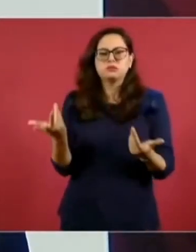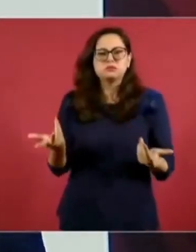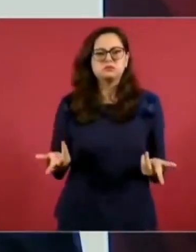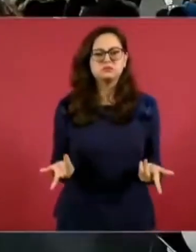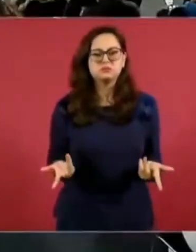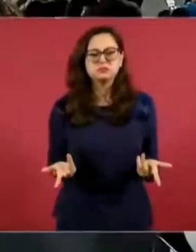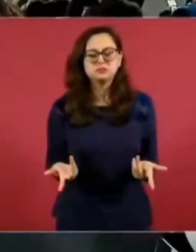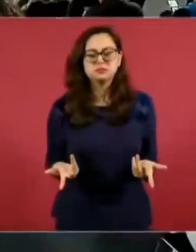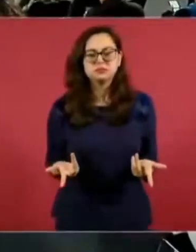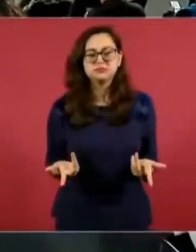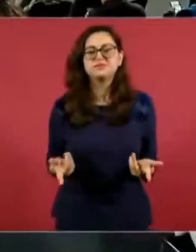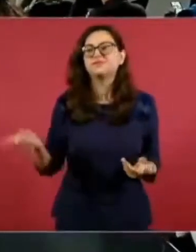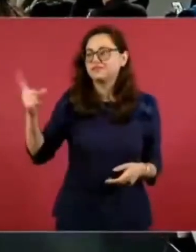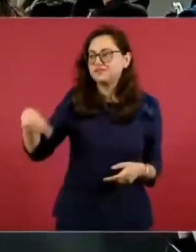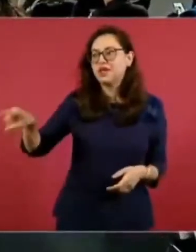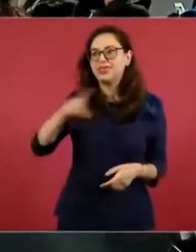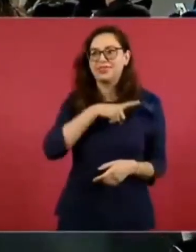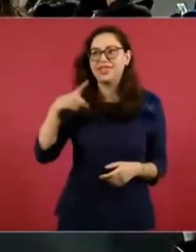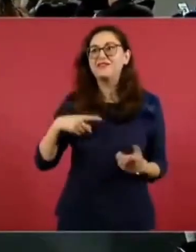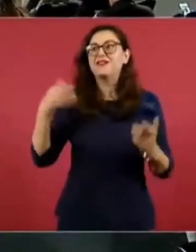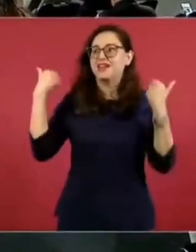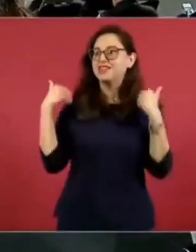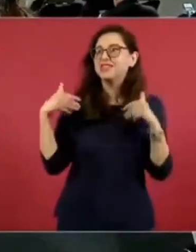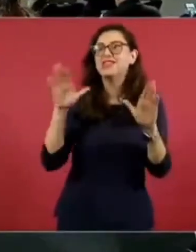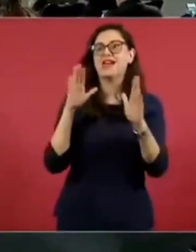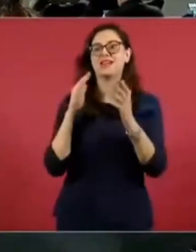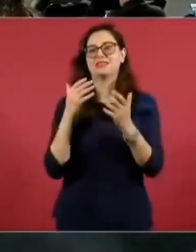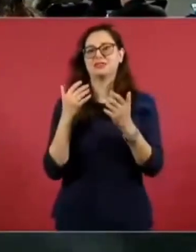Ellos deberían de estar apoyando eso.